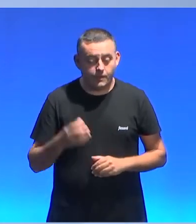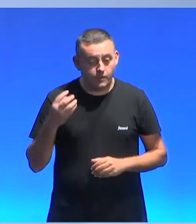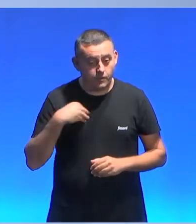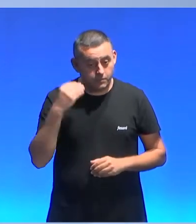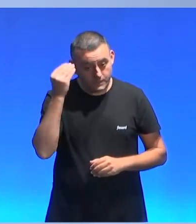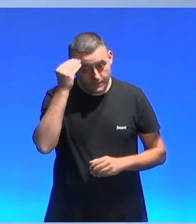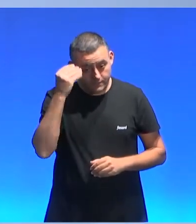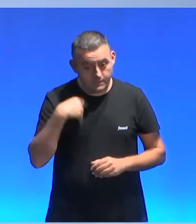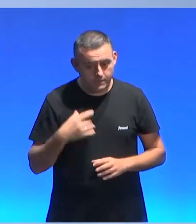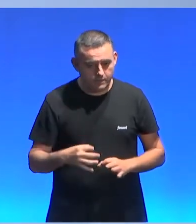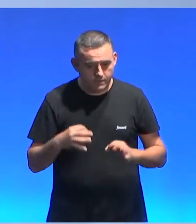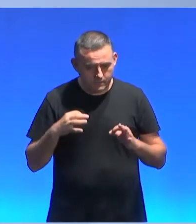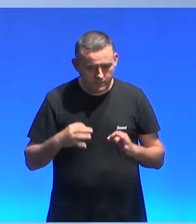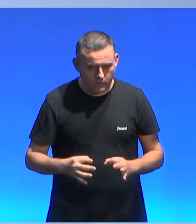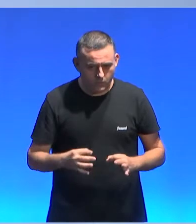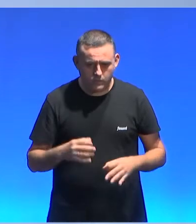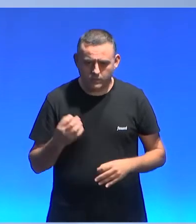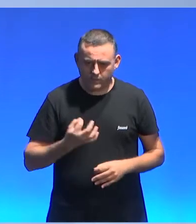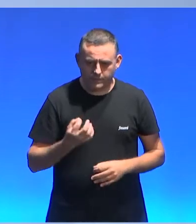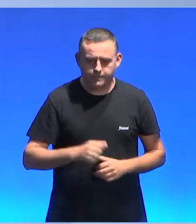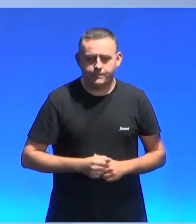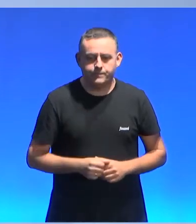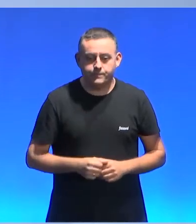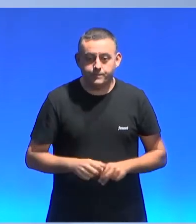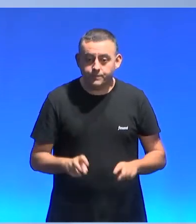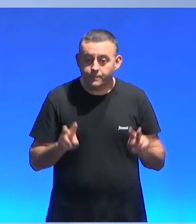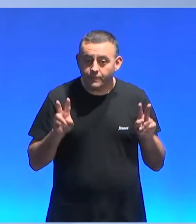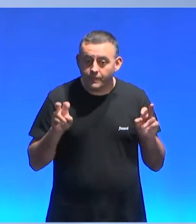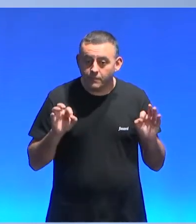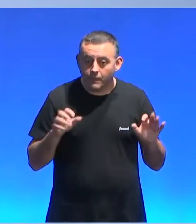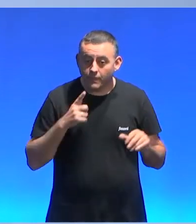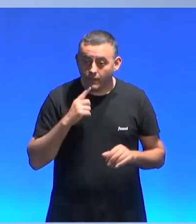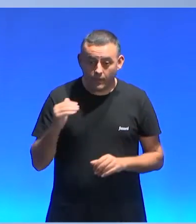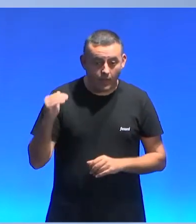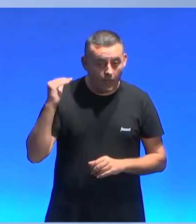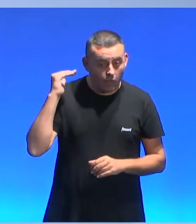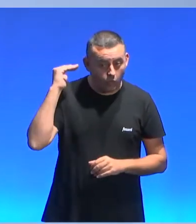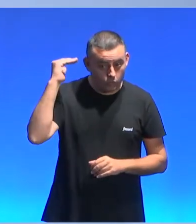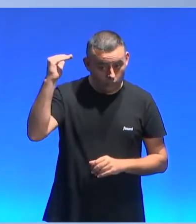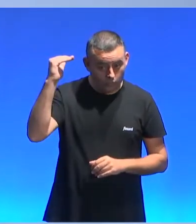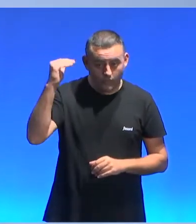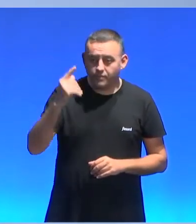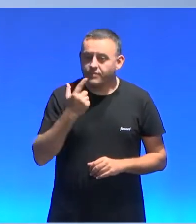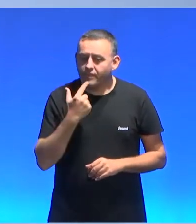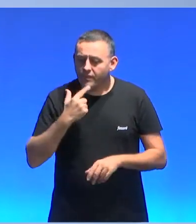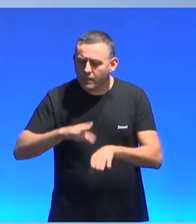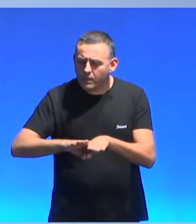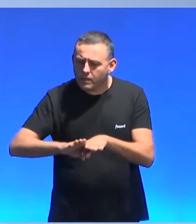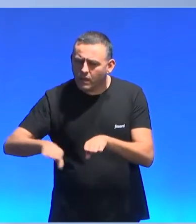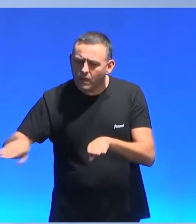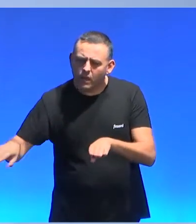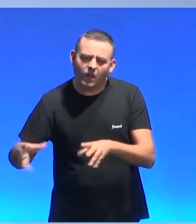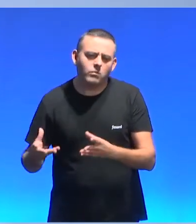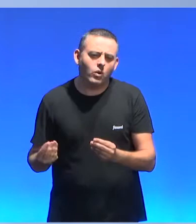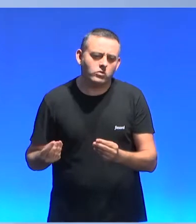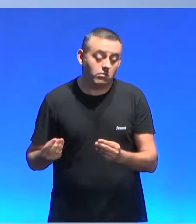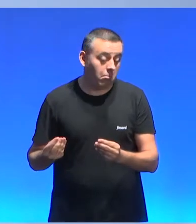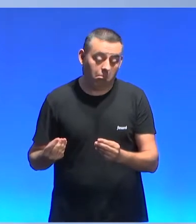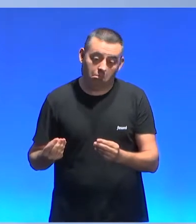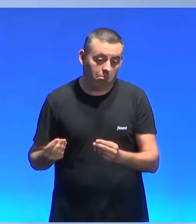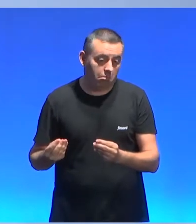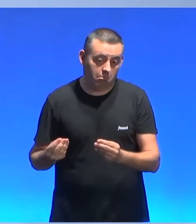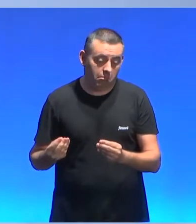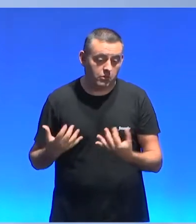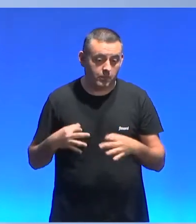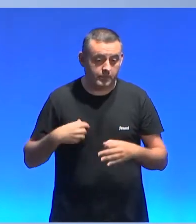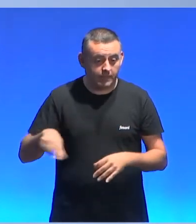no había escuchado esta propuesta de un adulto. Porque en Italia, que yo sepa, no hay un adulto que piensa que